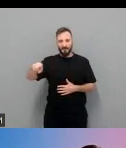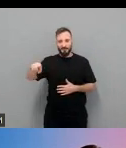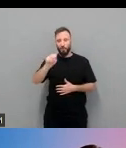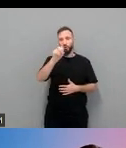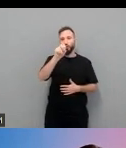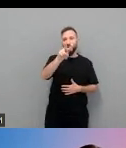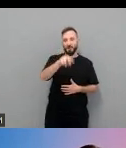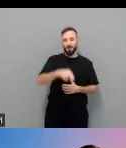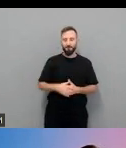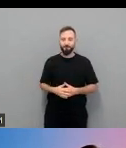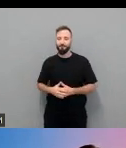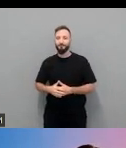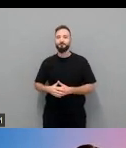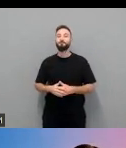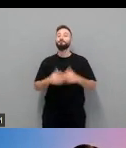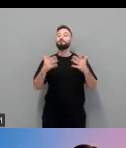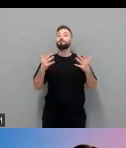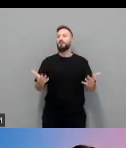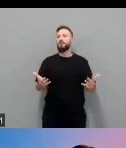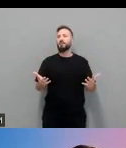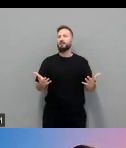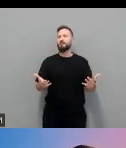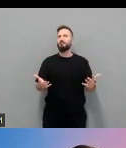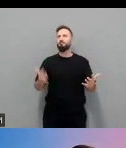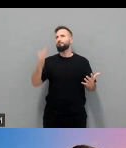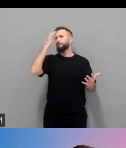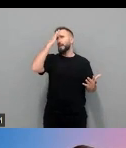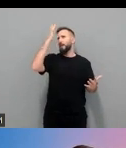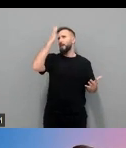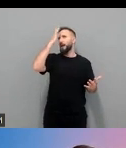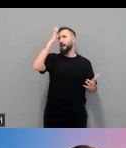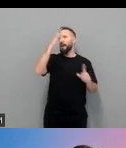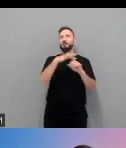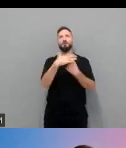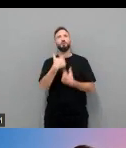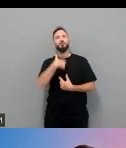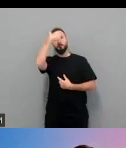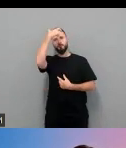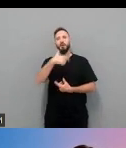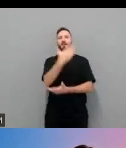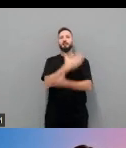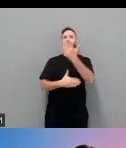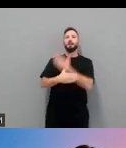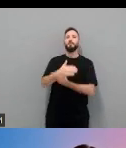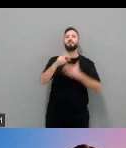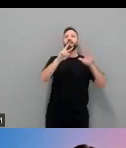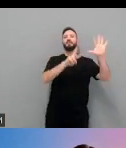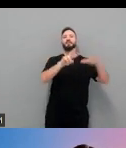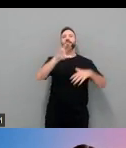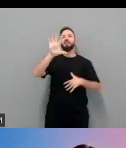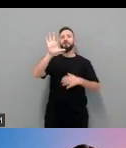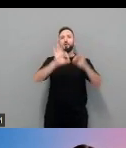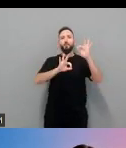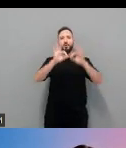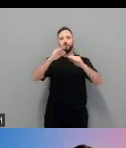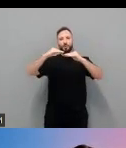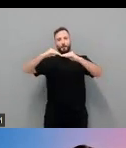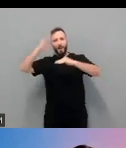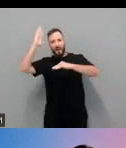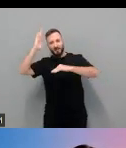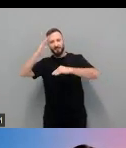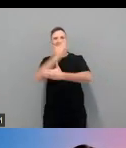mensualidades, ¿vale? Pero, ¿y qué pasa si yo tengo un 75% o más de